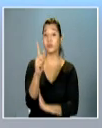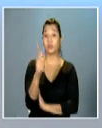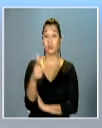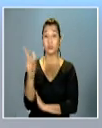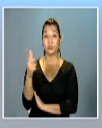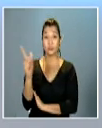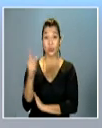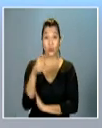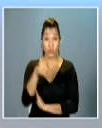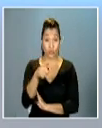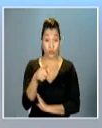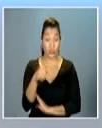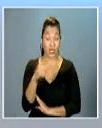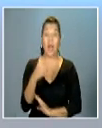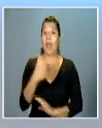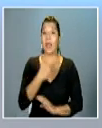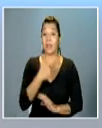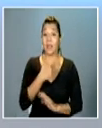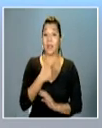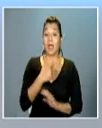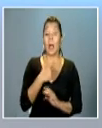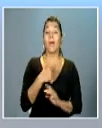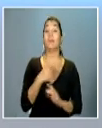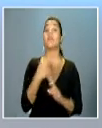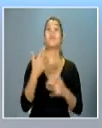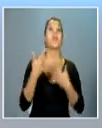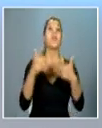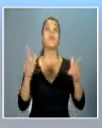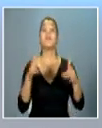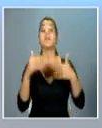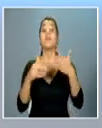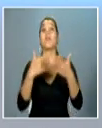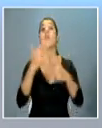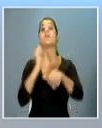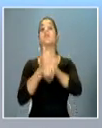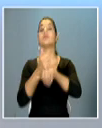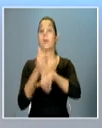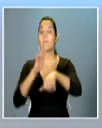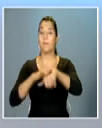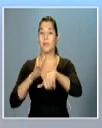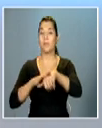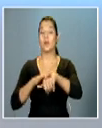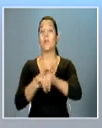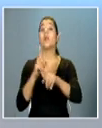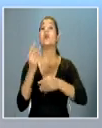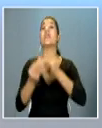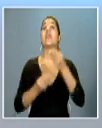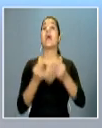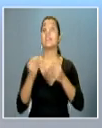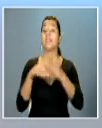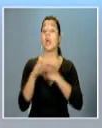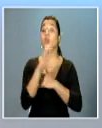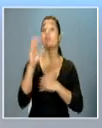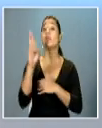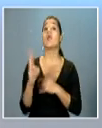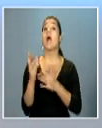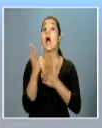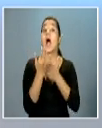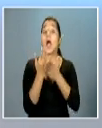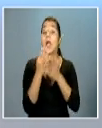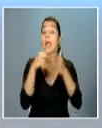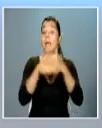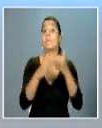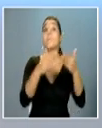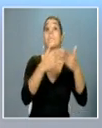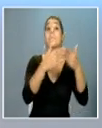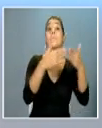un delito, usted la portaba, pero eso se convirtió en un delito. Entonces, ¿qué es lo que están haciendo los delincuentes? Hay lugares en Costa Rica, en Pavas, en Alajuelita, etcétera, donde